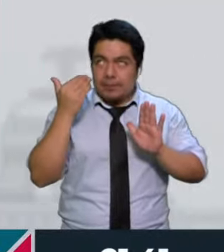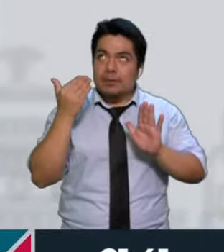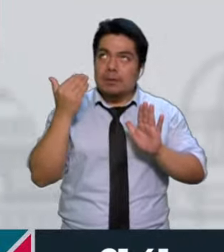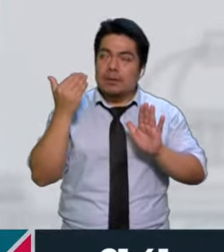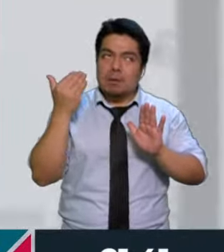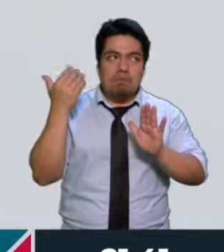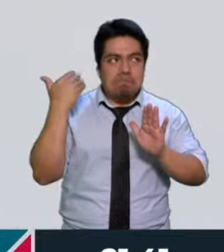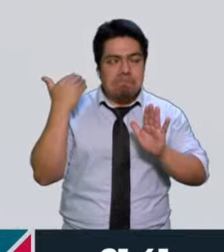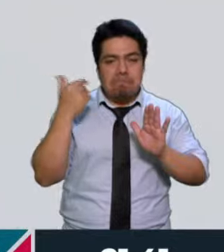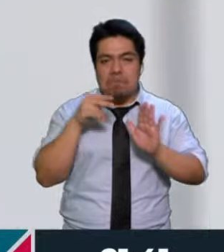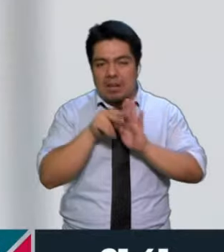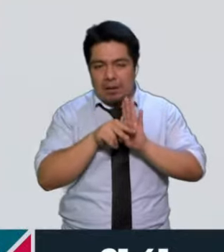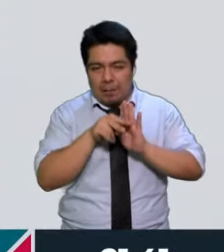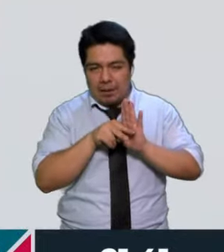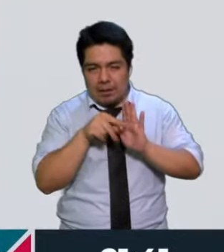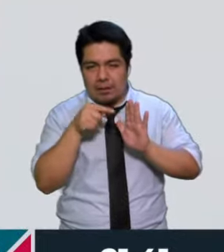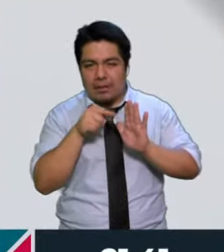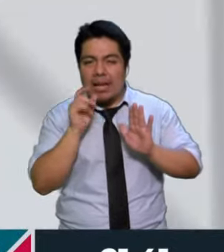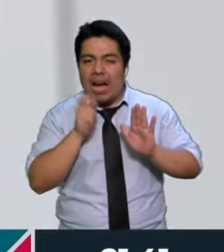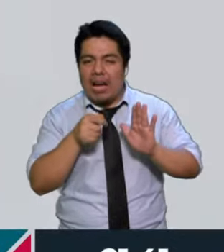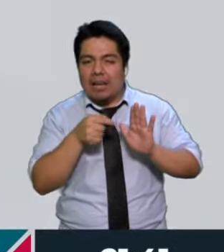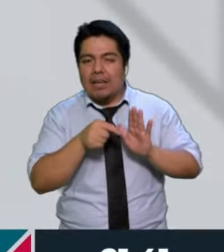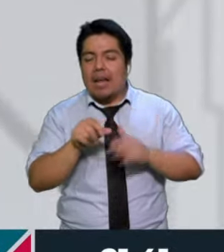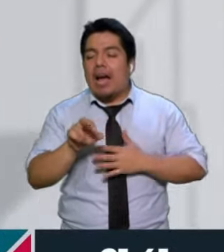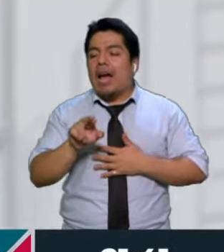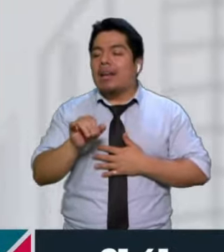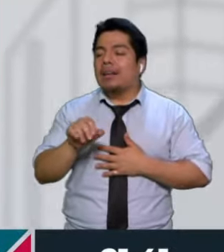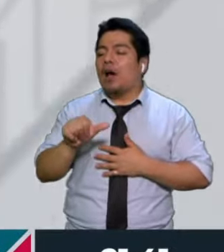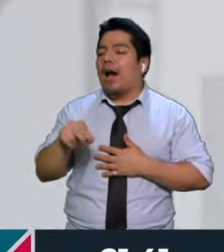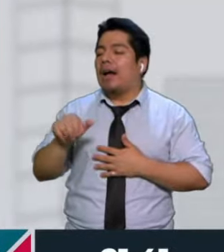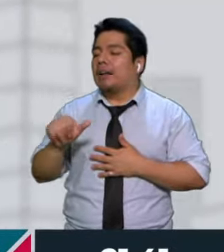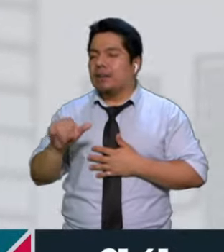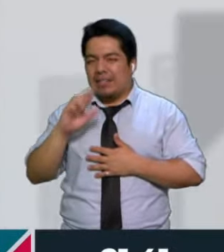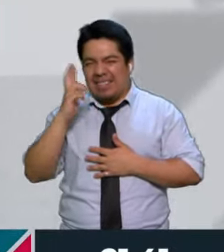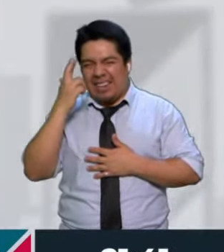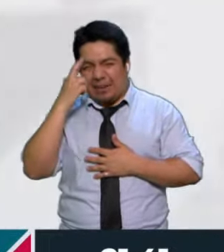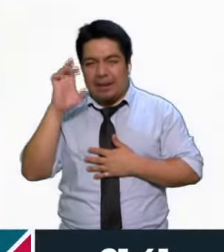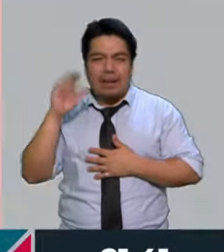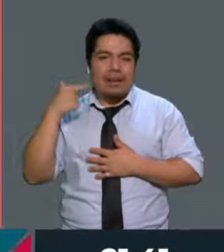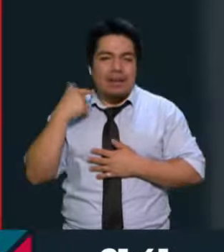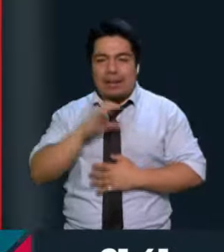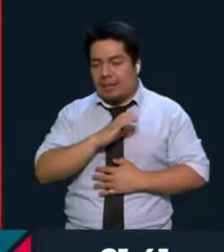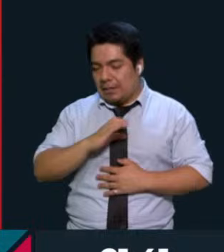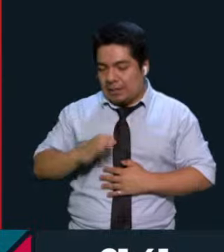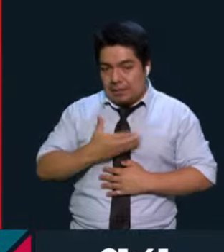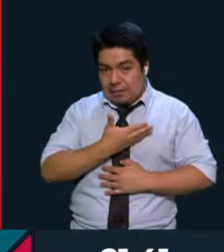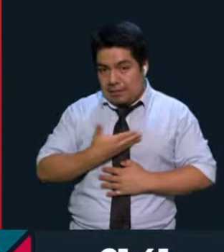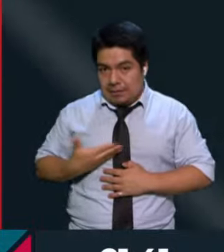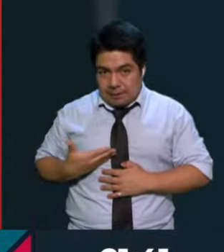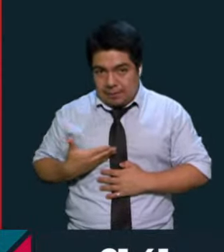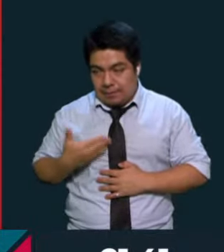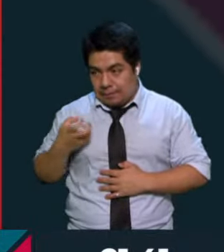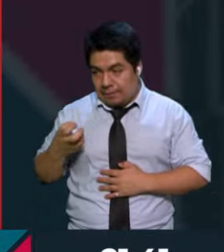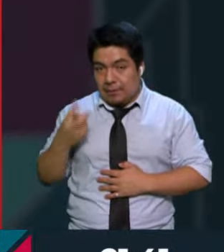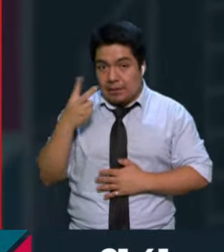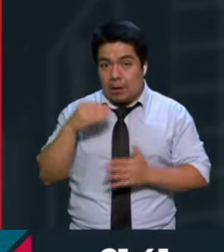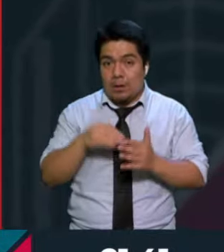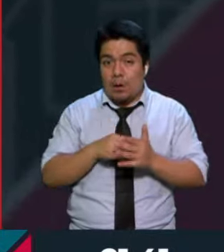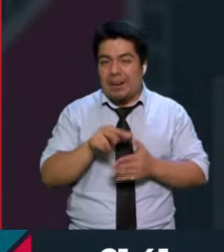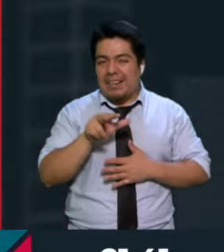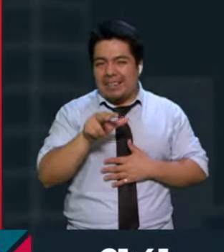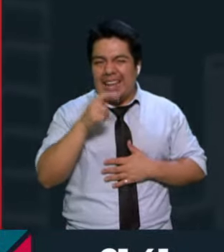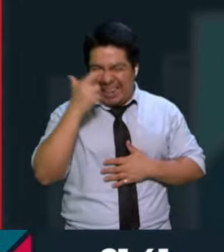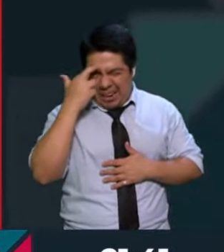un poco, y es que justamente Ricardo Anaya, aquel ex candidato a la presidencia de la República en